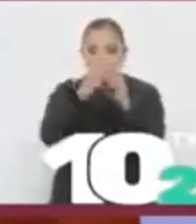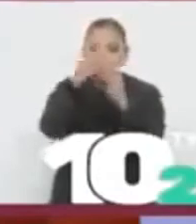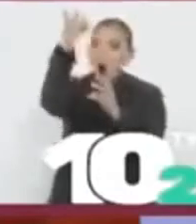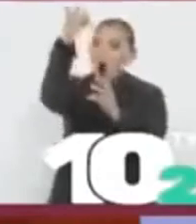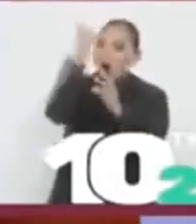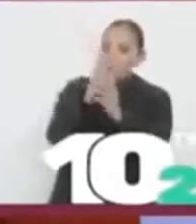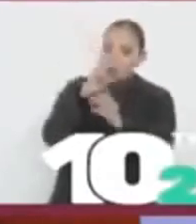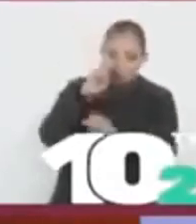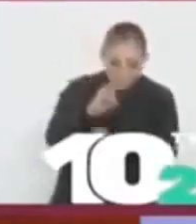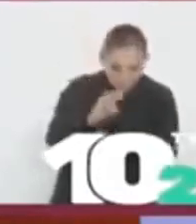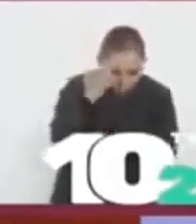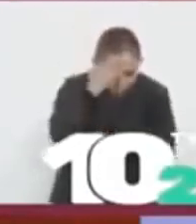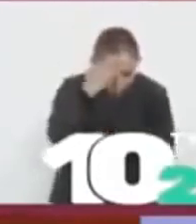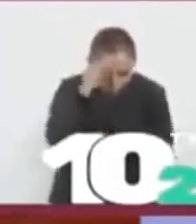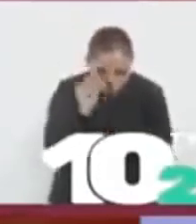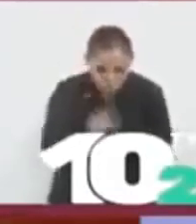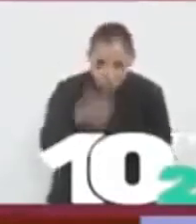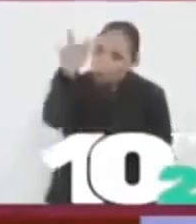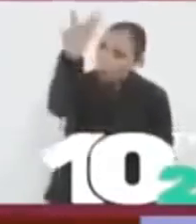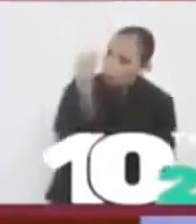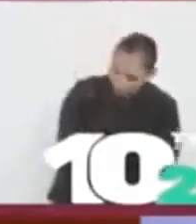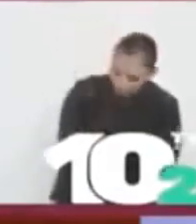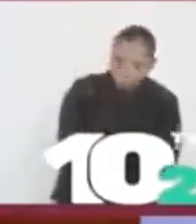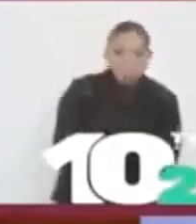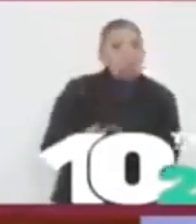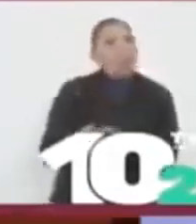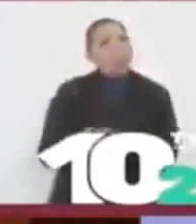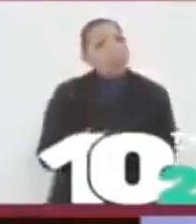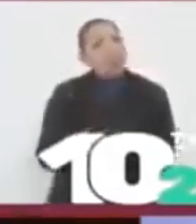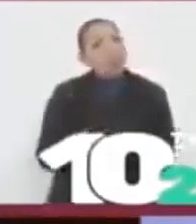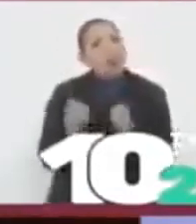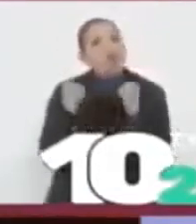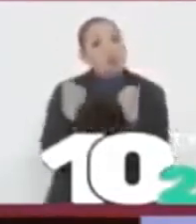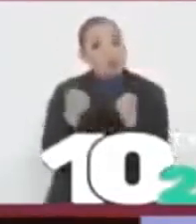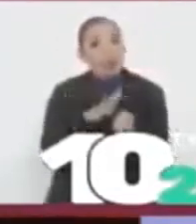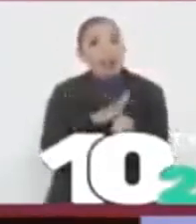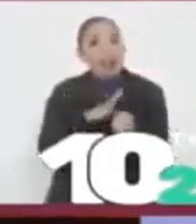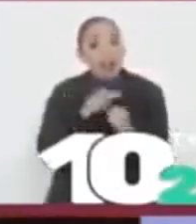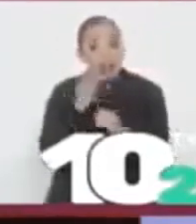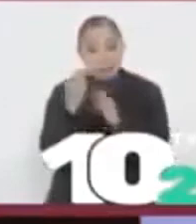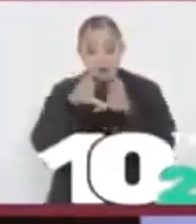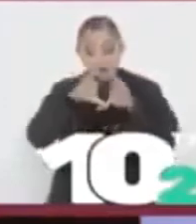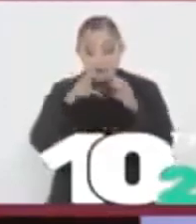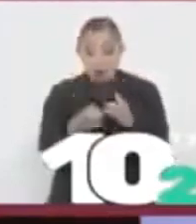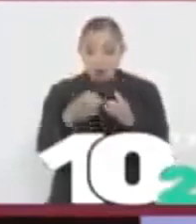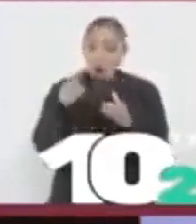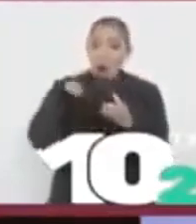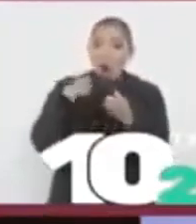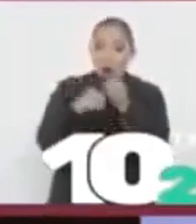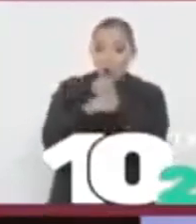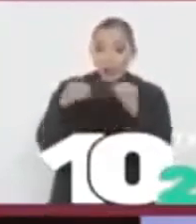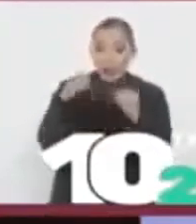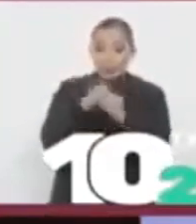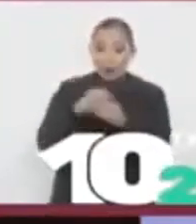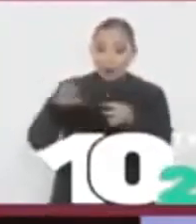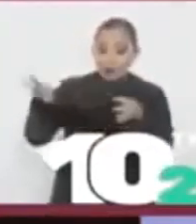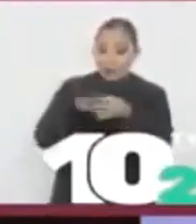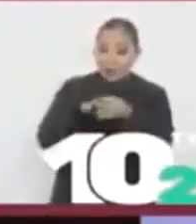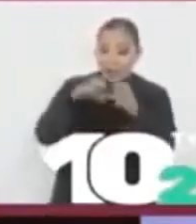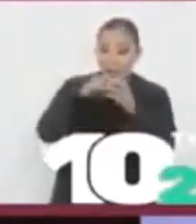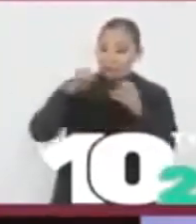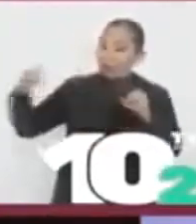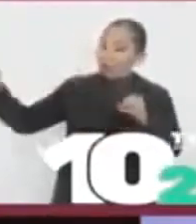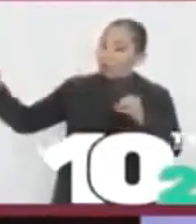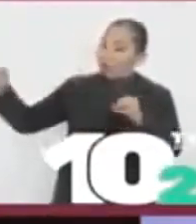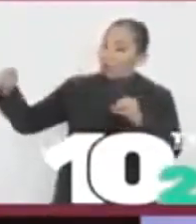cuerpos es parte de nuestra experiencia cotidiana. La fuerza de gravedad que la Tierra ejerce sobre un cuerpo en la cercanía